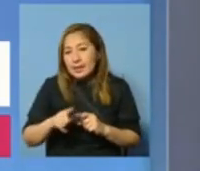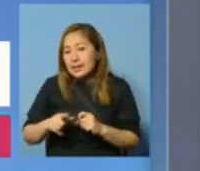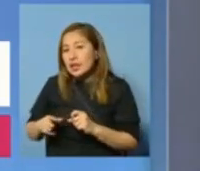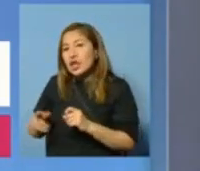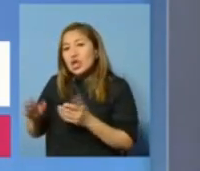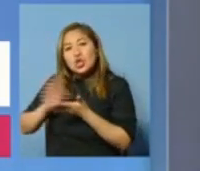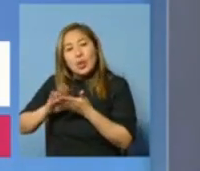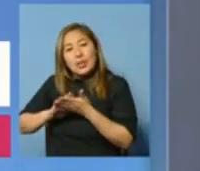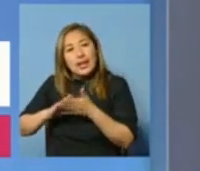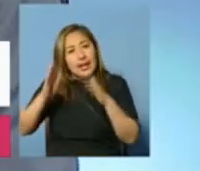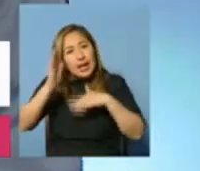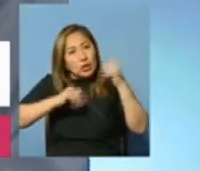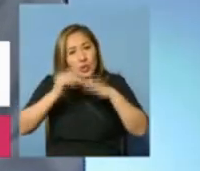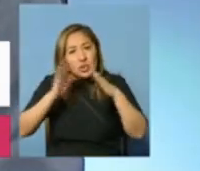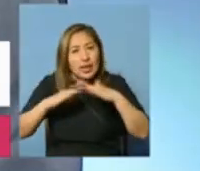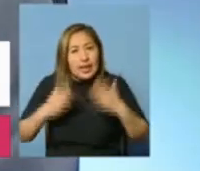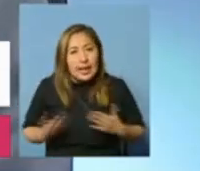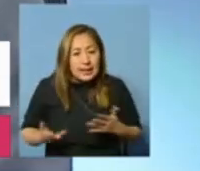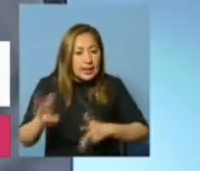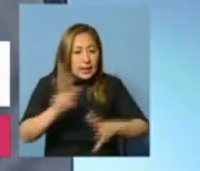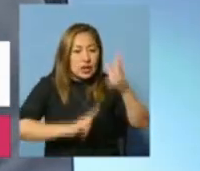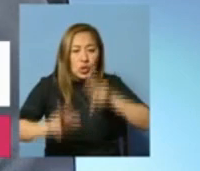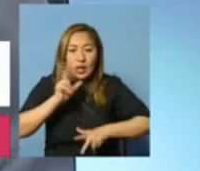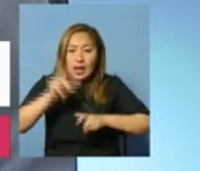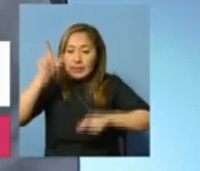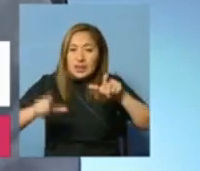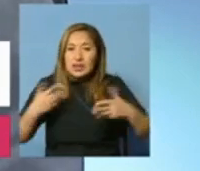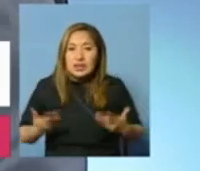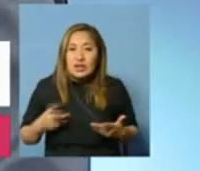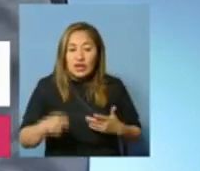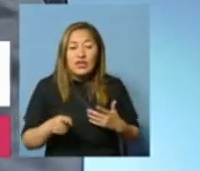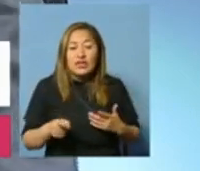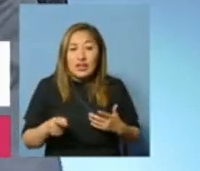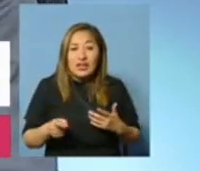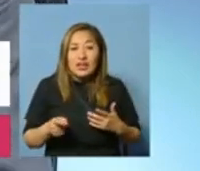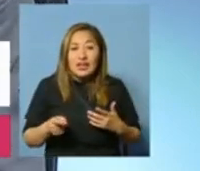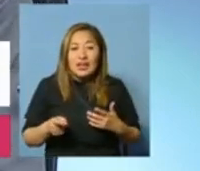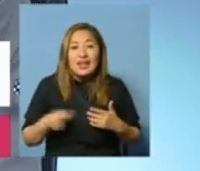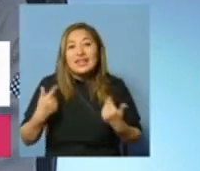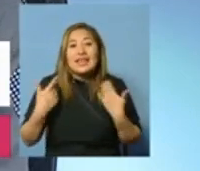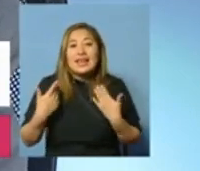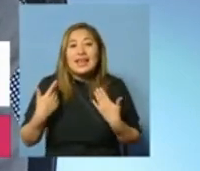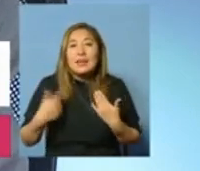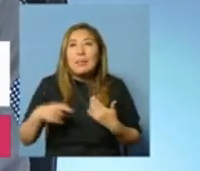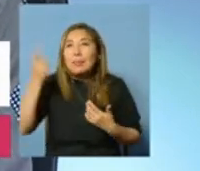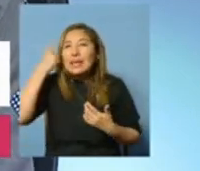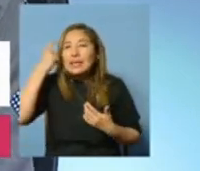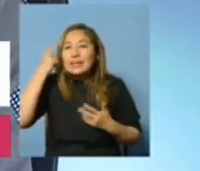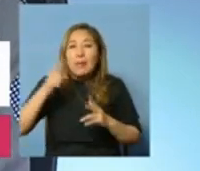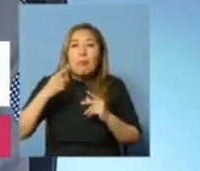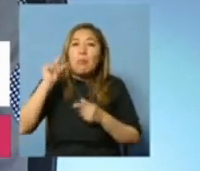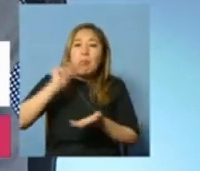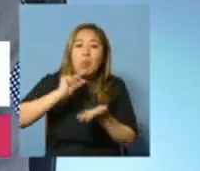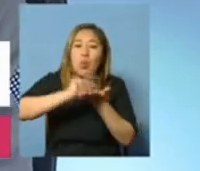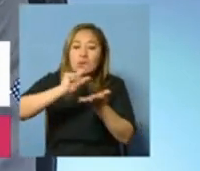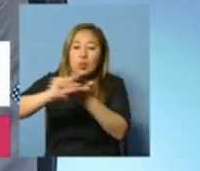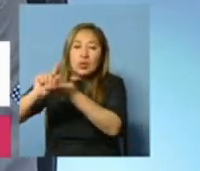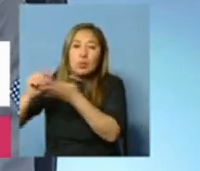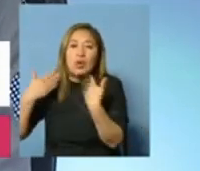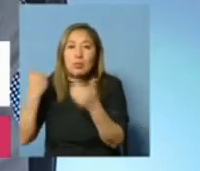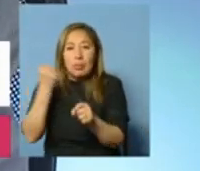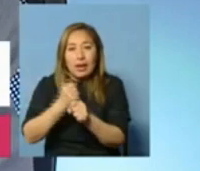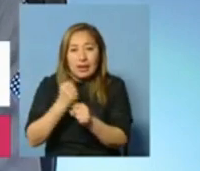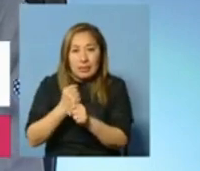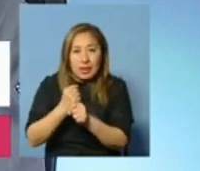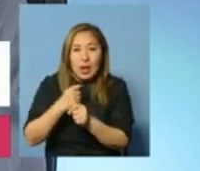cuanto a viviendas, ¿qué nos puede decir aquella persona que a lo mejor tiene una cuota pensada para pagar y con todo